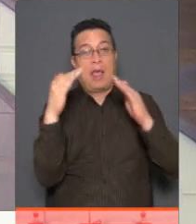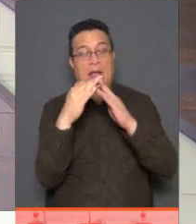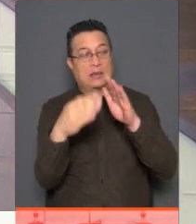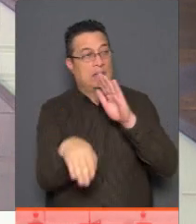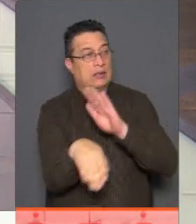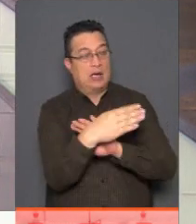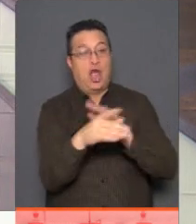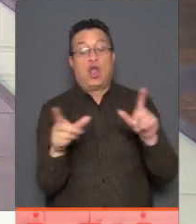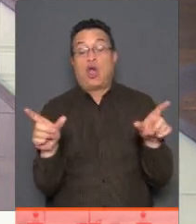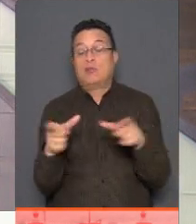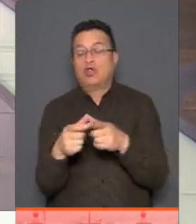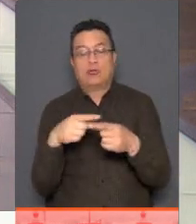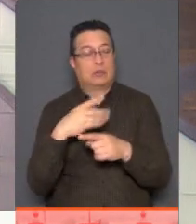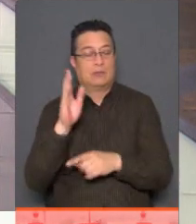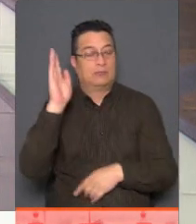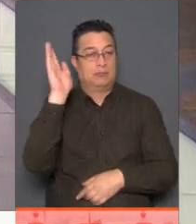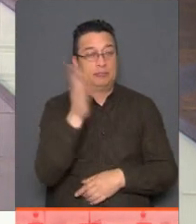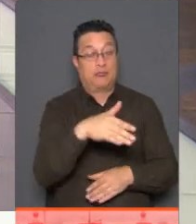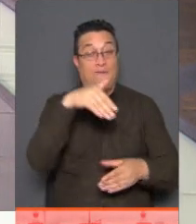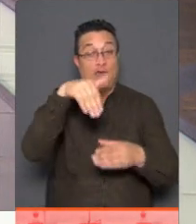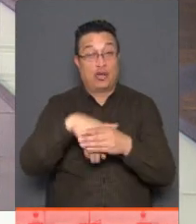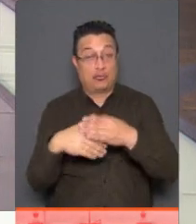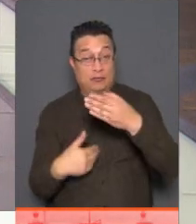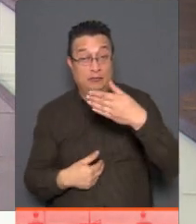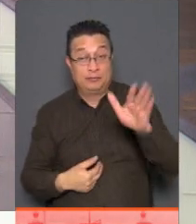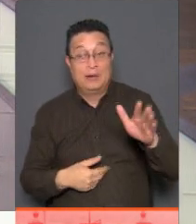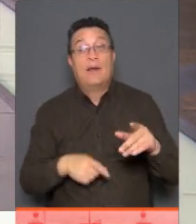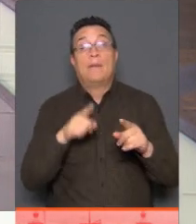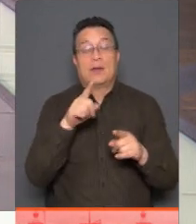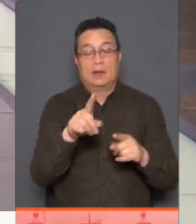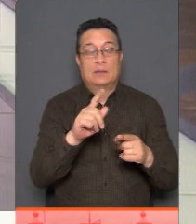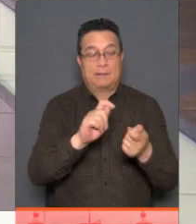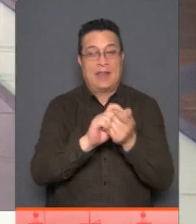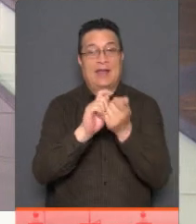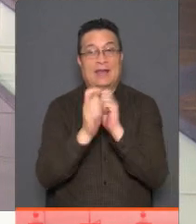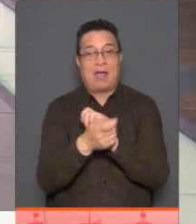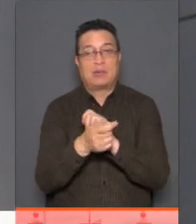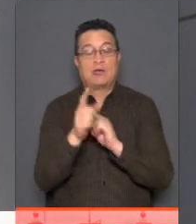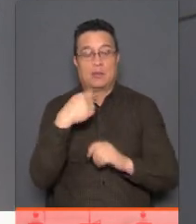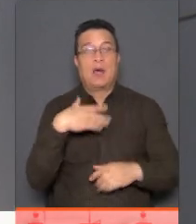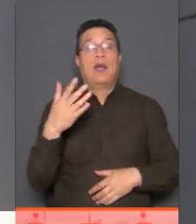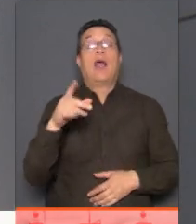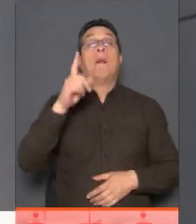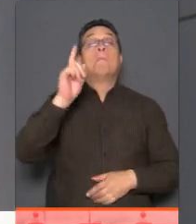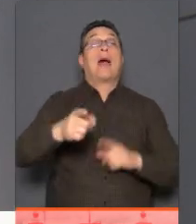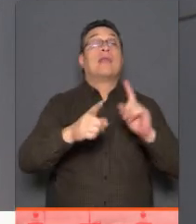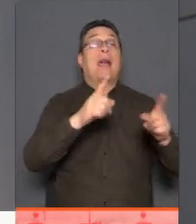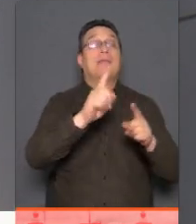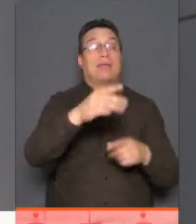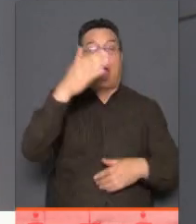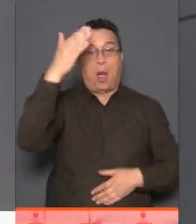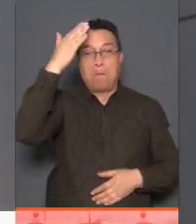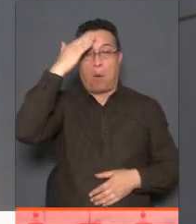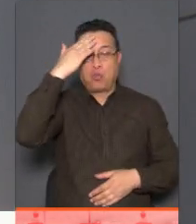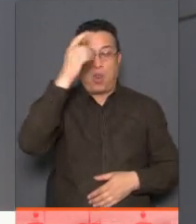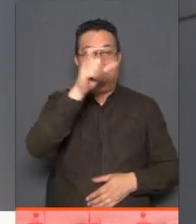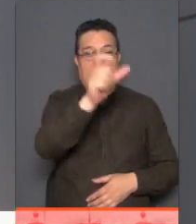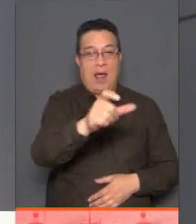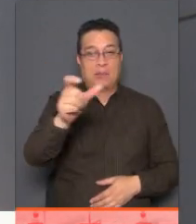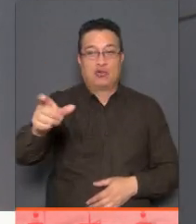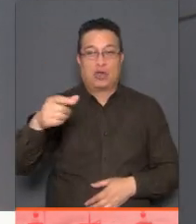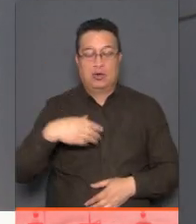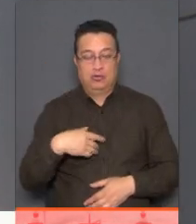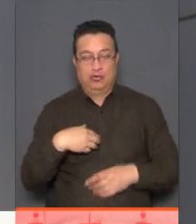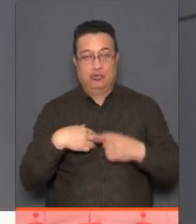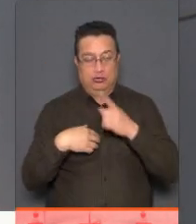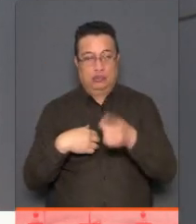comisiones, o suspende votaciones, lo que uno hace es alterar la soberanía popular. Es decir, somos los que transferimos